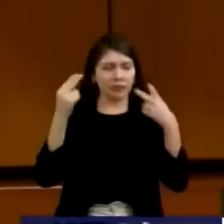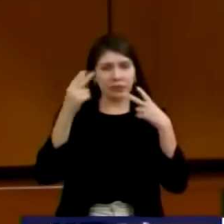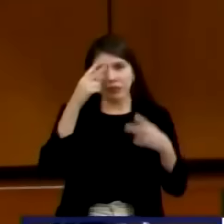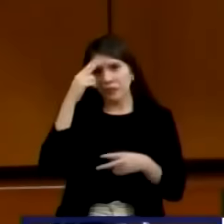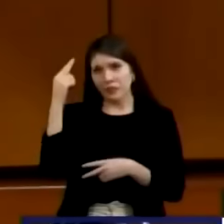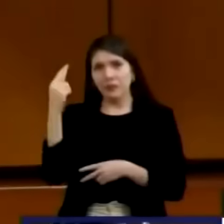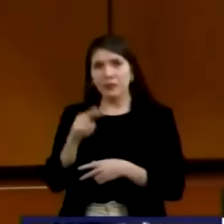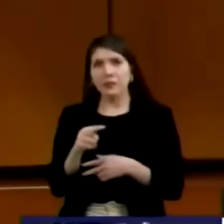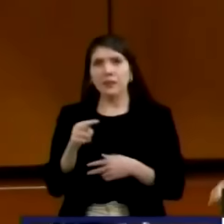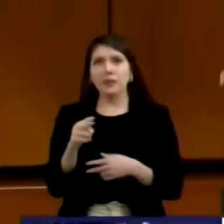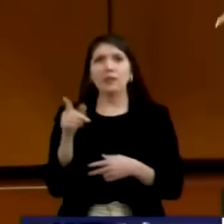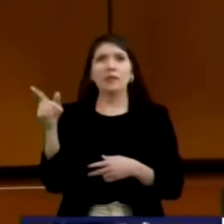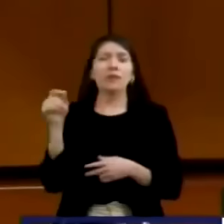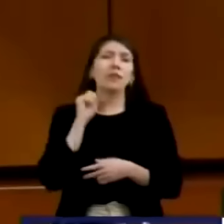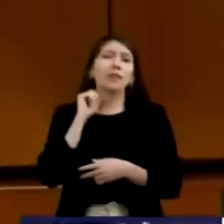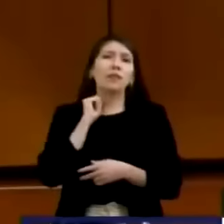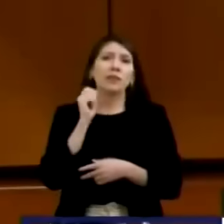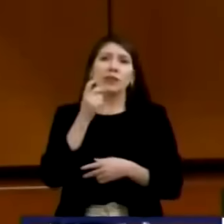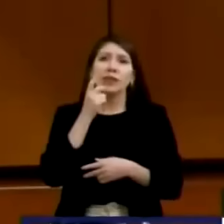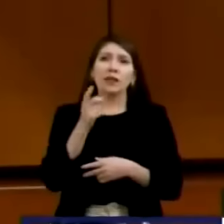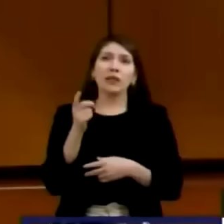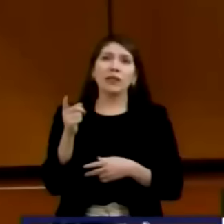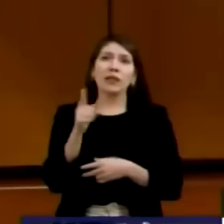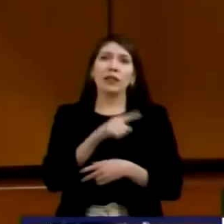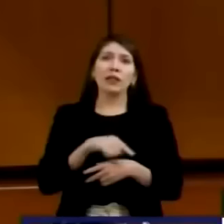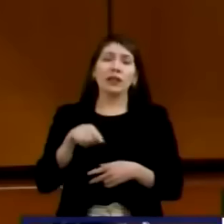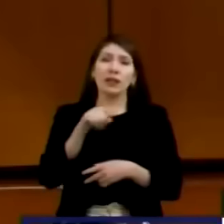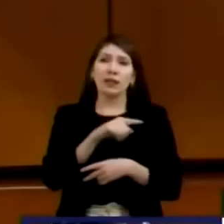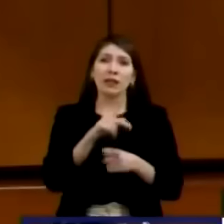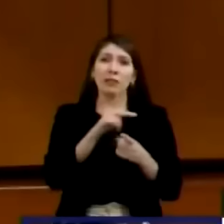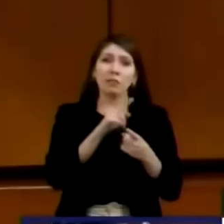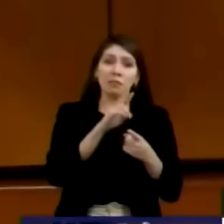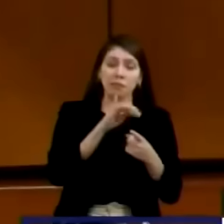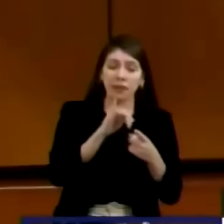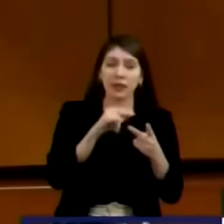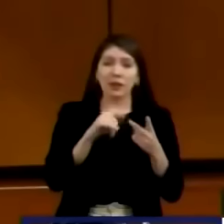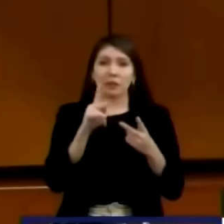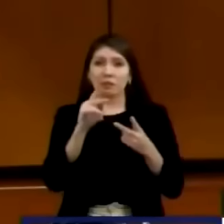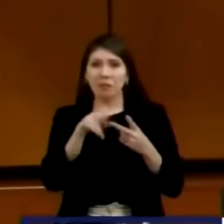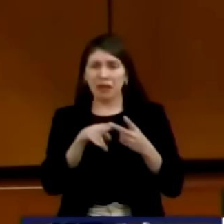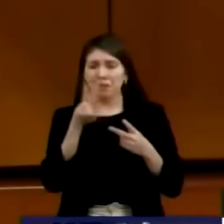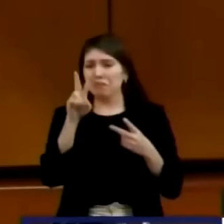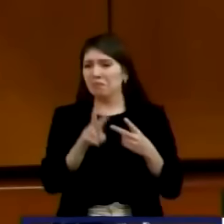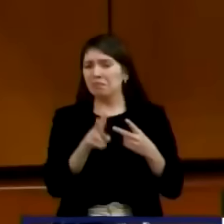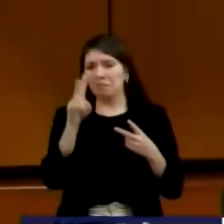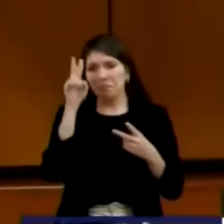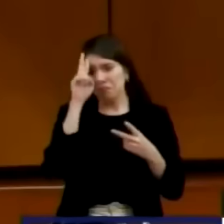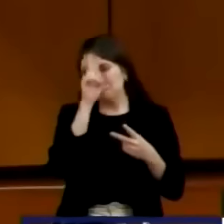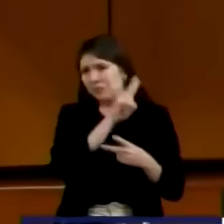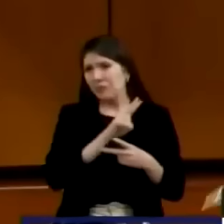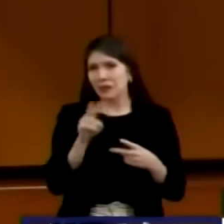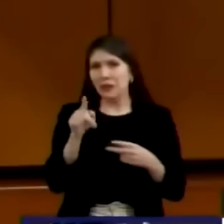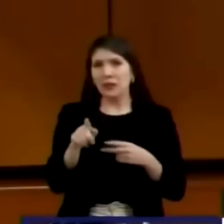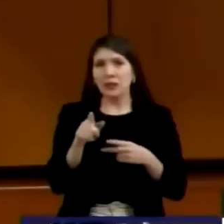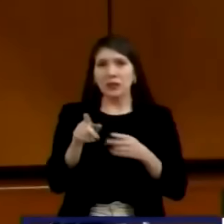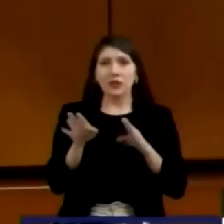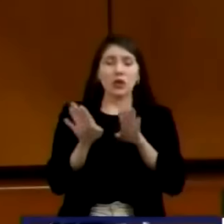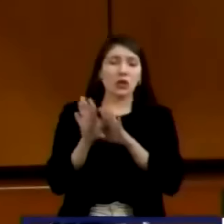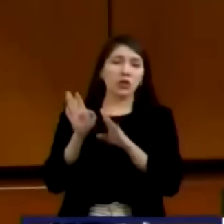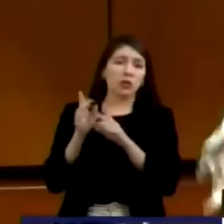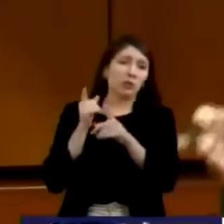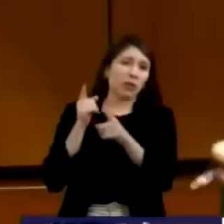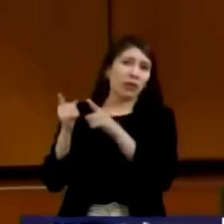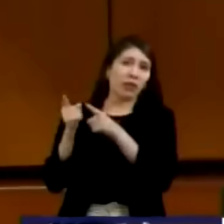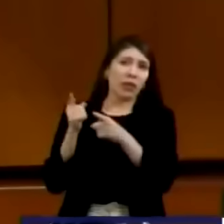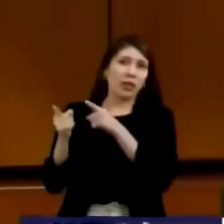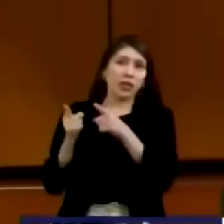una reflexión conmigo. Están en el peor de los mundos el PRI y el PAN. La narrativa que tienen, si atacan a la Cuarta